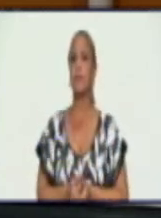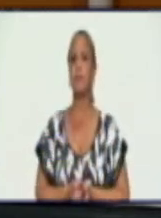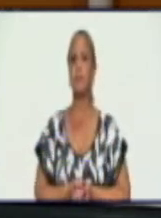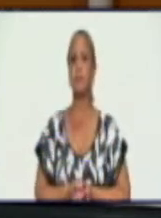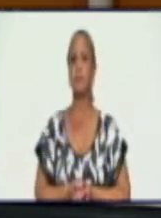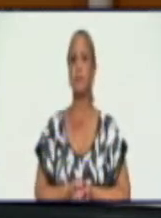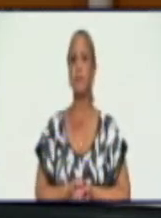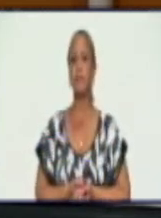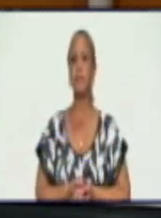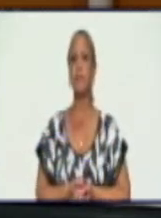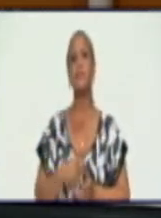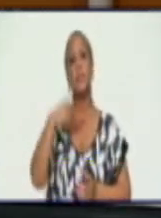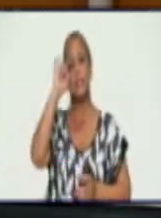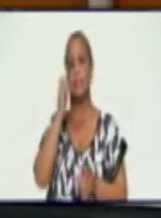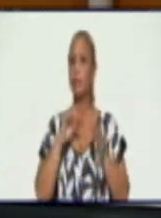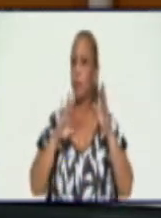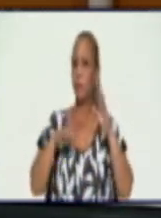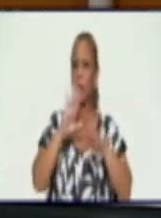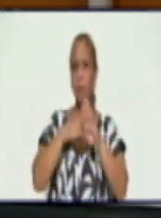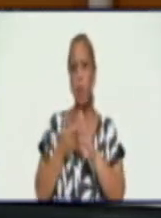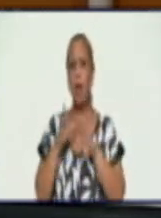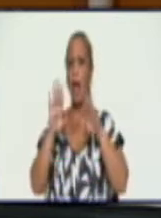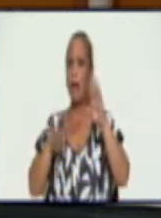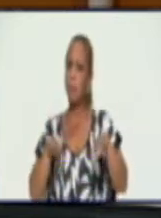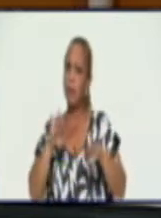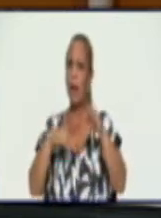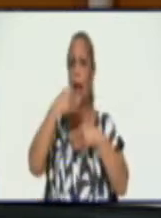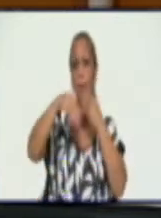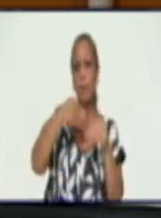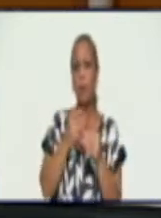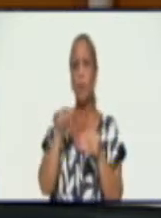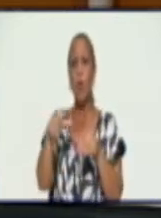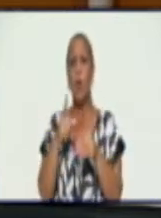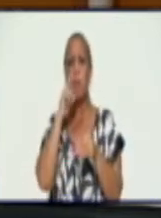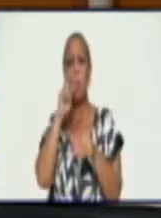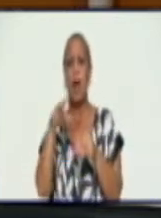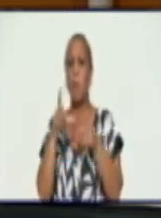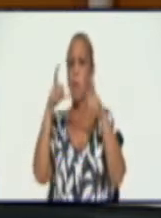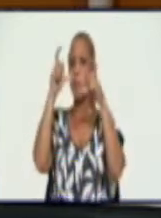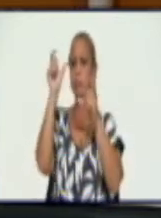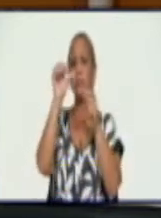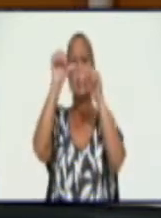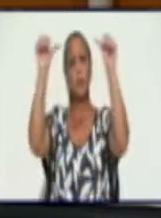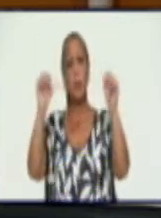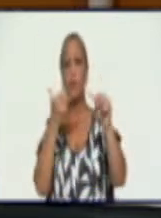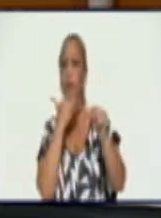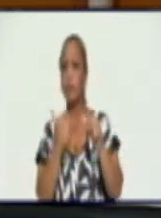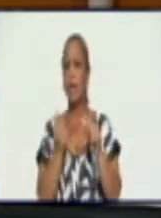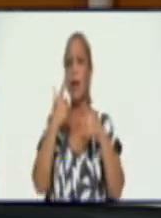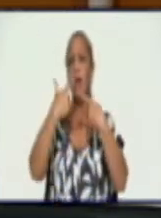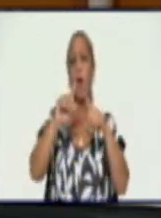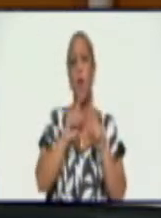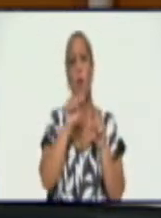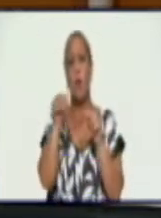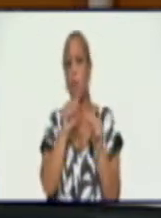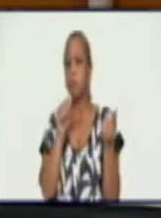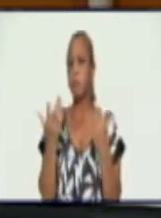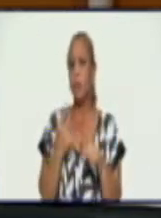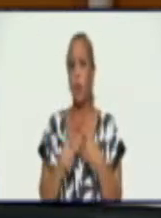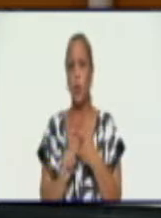balanceamos este circuito balanceamos el otro buscamos la mayor equidad posible en el impacto de ese negativo